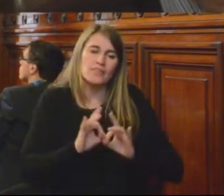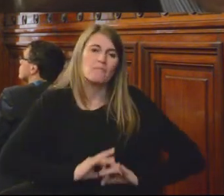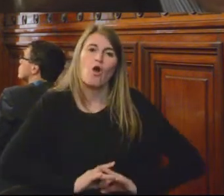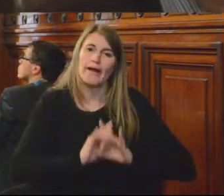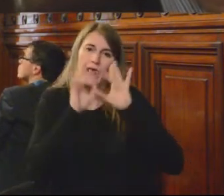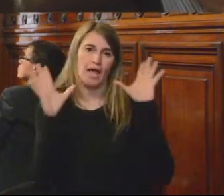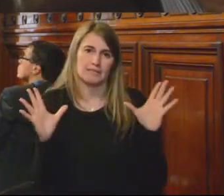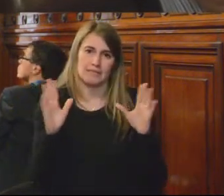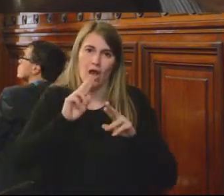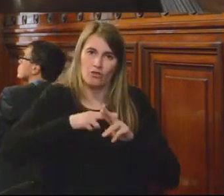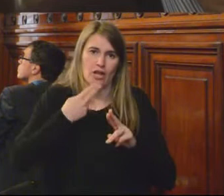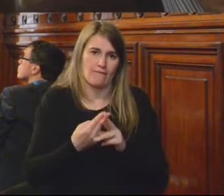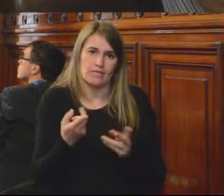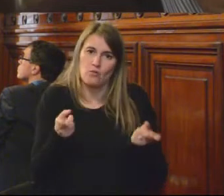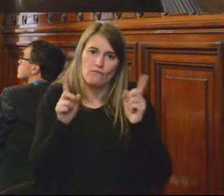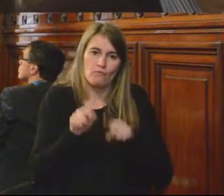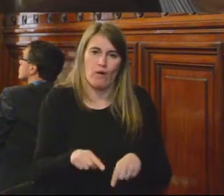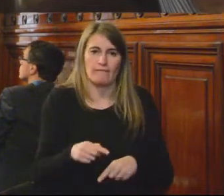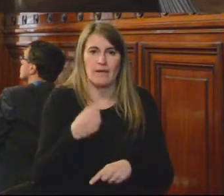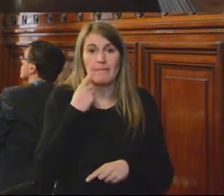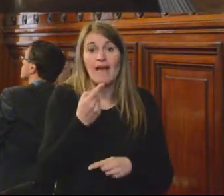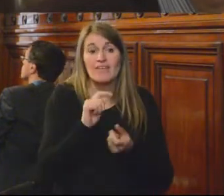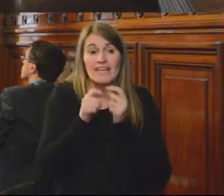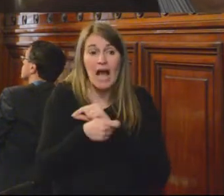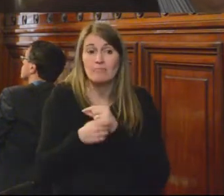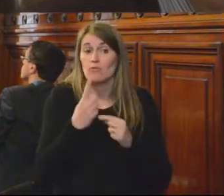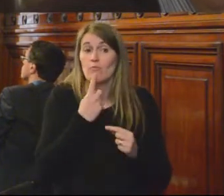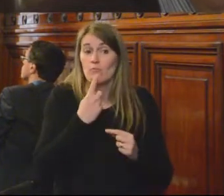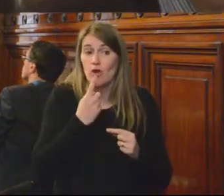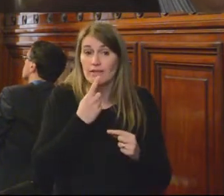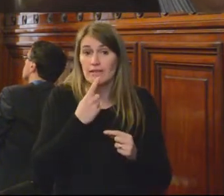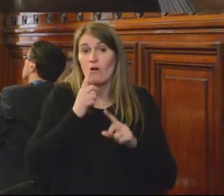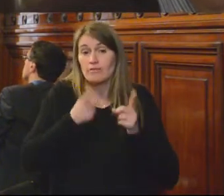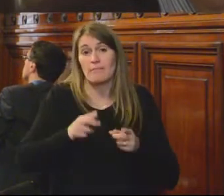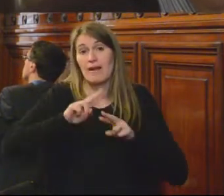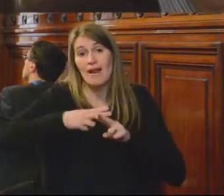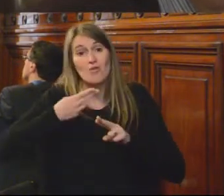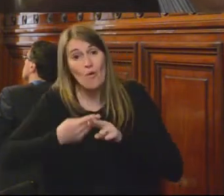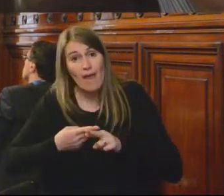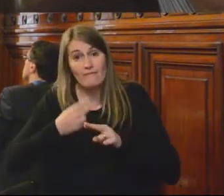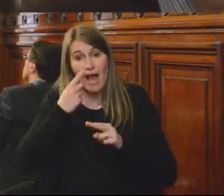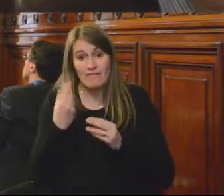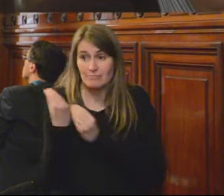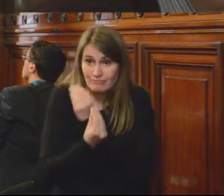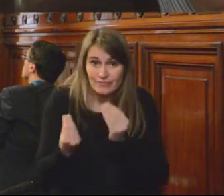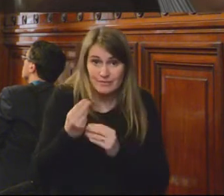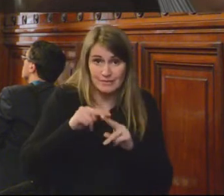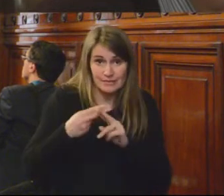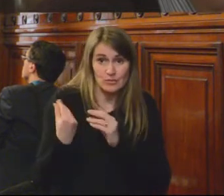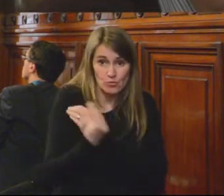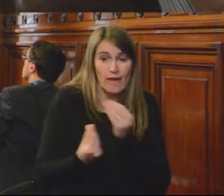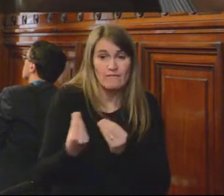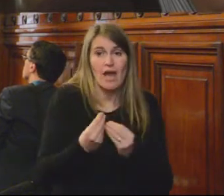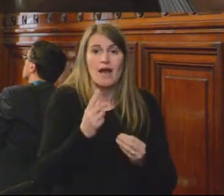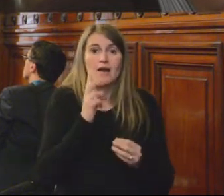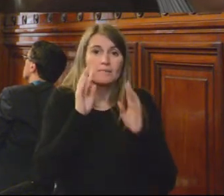de generar las condiciones que posibiliten un cambio político al tiempo que puedan renovarse las instancias que configuran el poder público y puedan